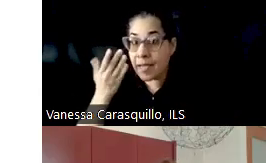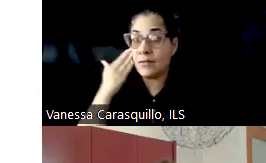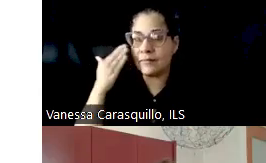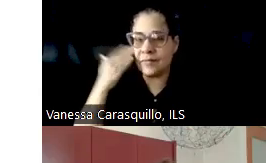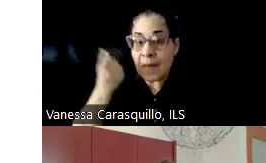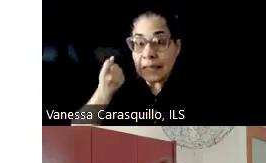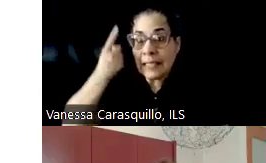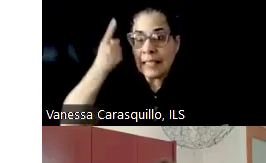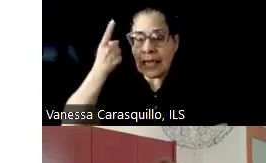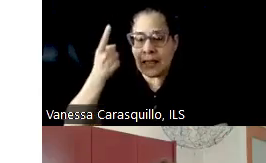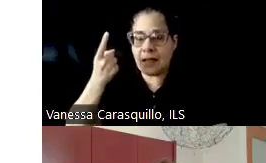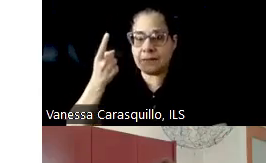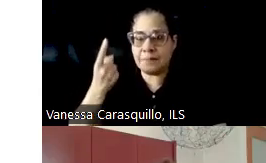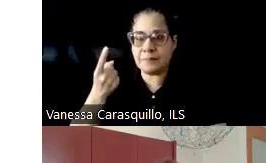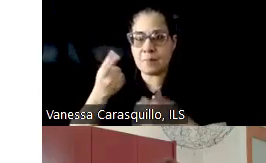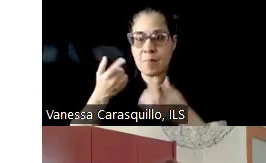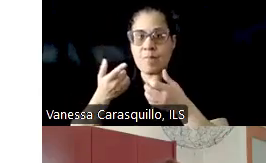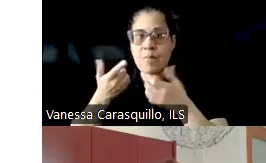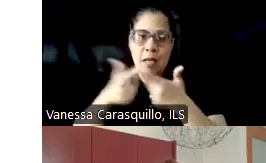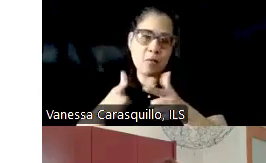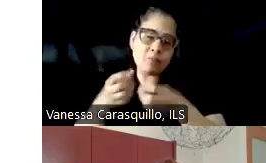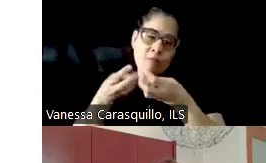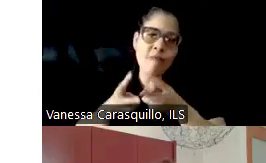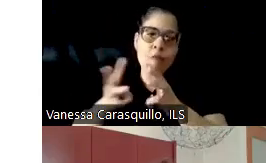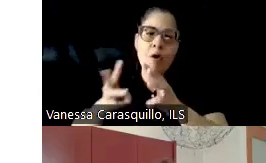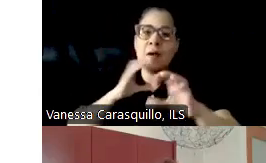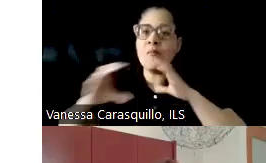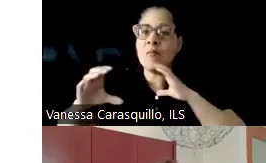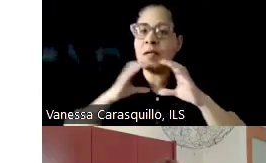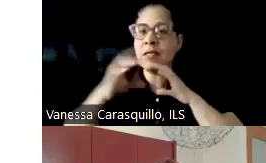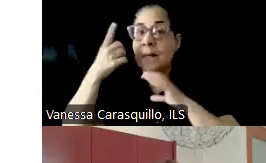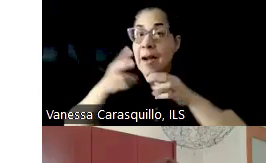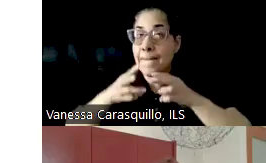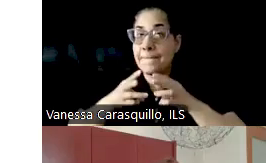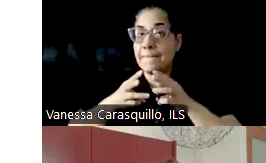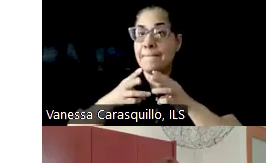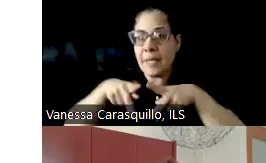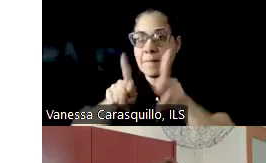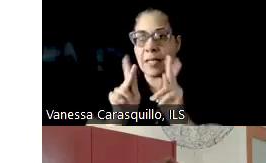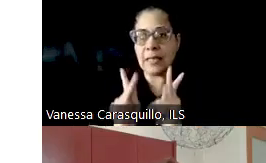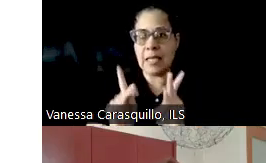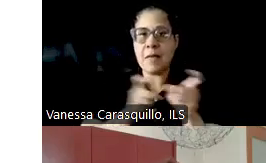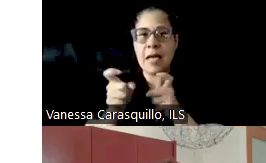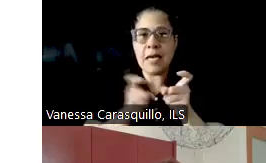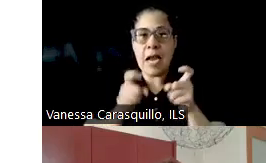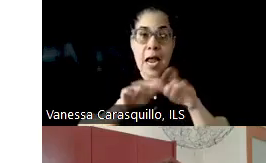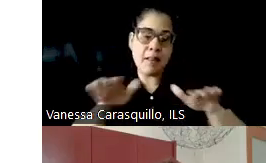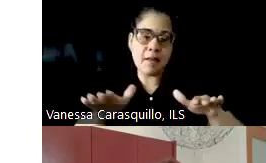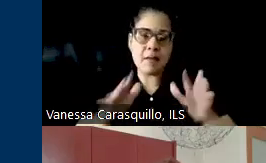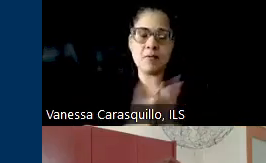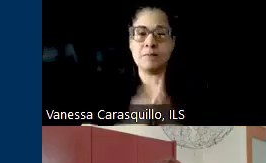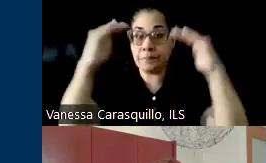lenguaje de comunicación y de relación que nos permita manejar a este niño. En la próxima